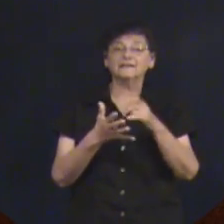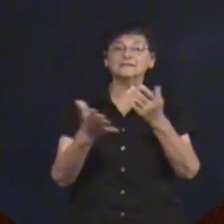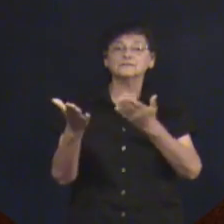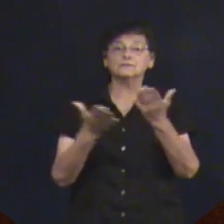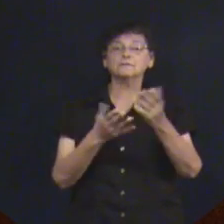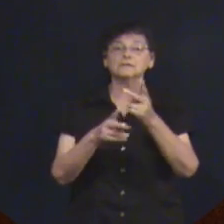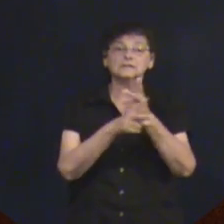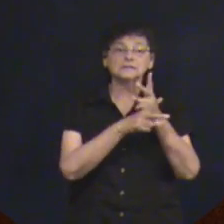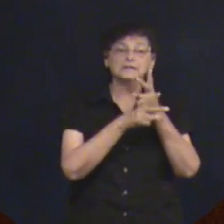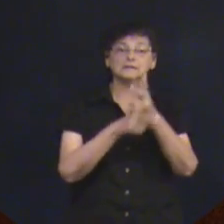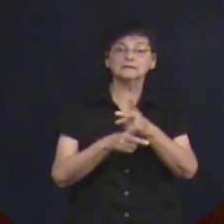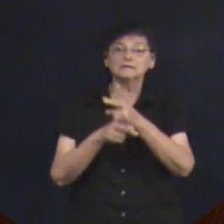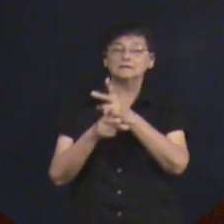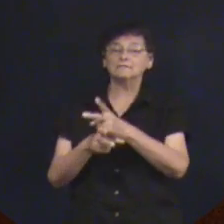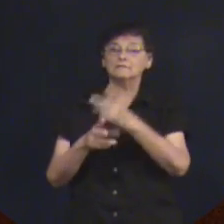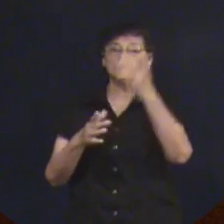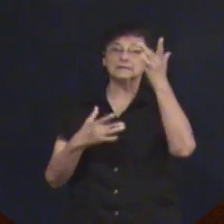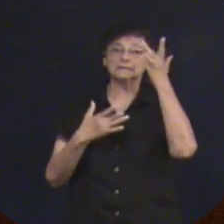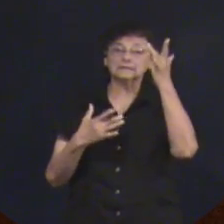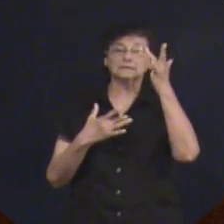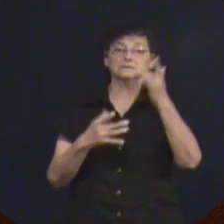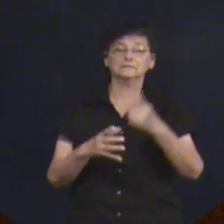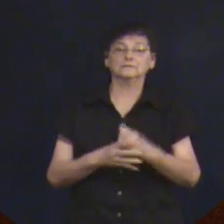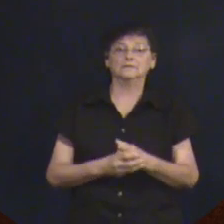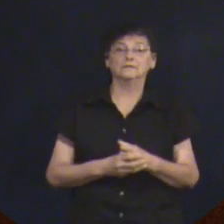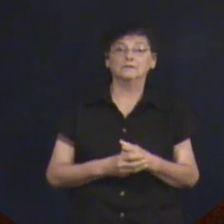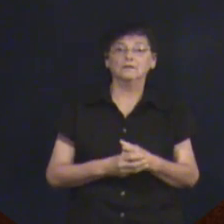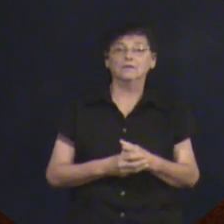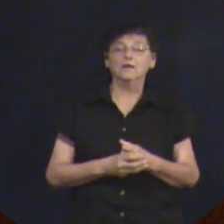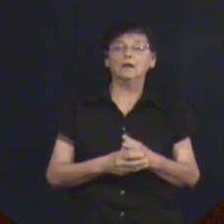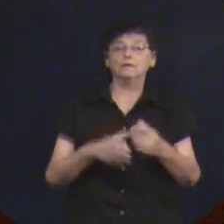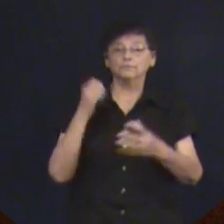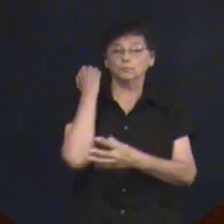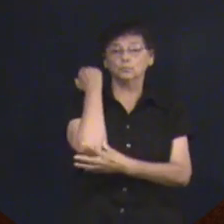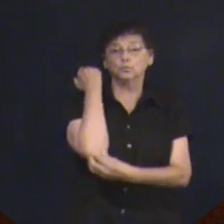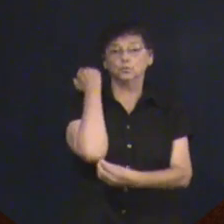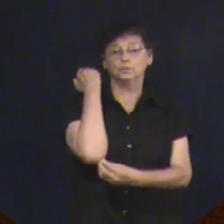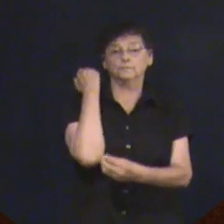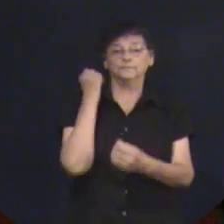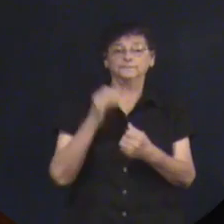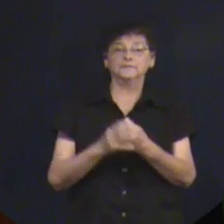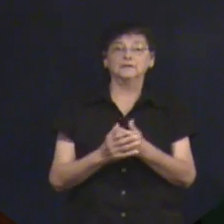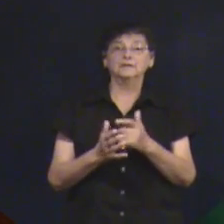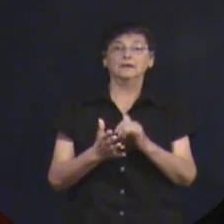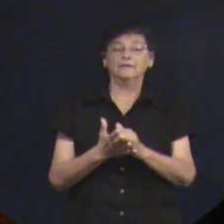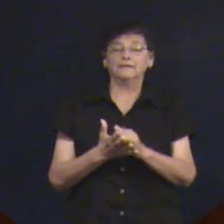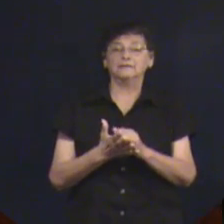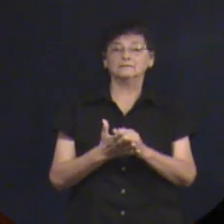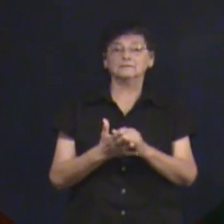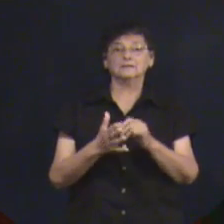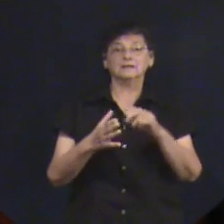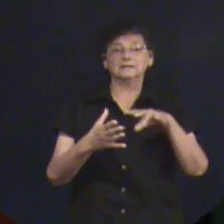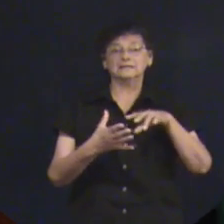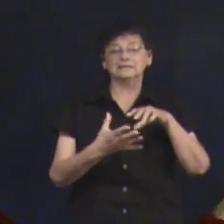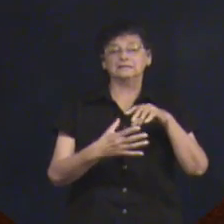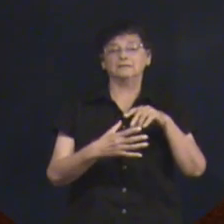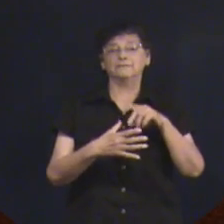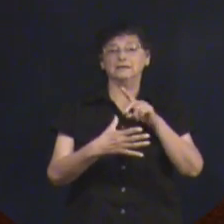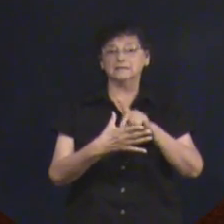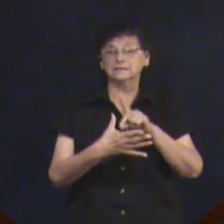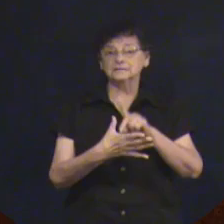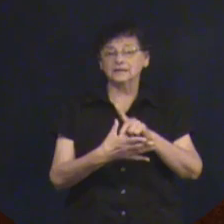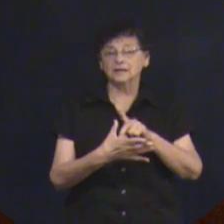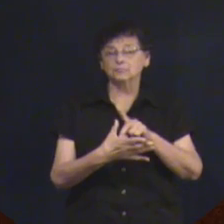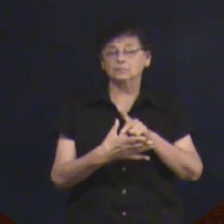sirven y cuidan de los enfermos, de los pobres, de los exiliados, de los extranjeros, de